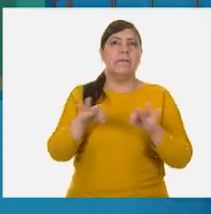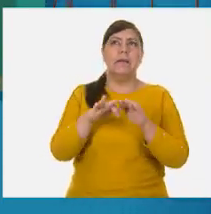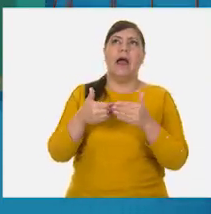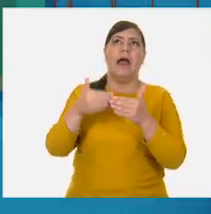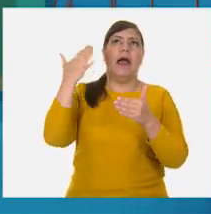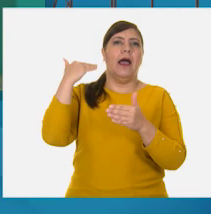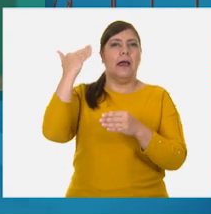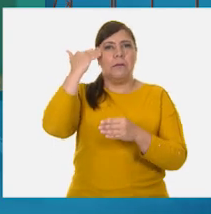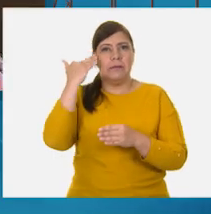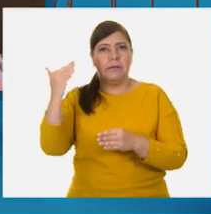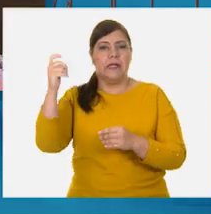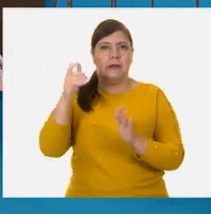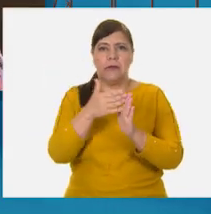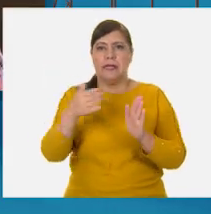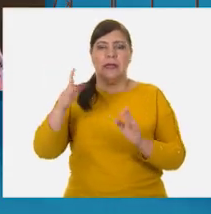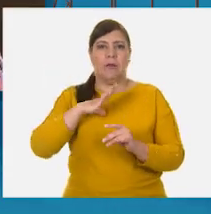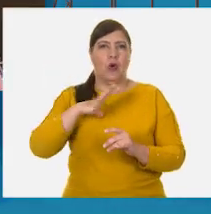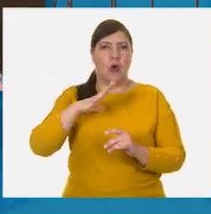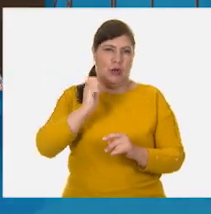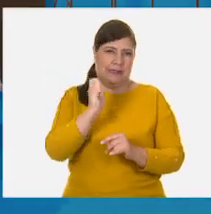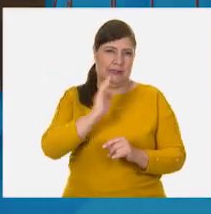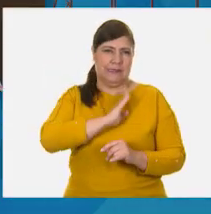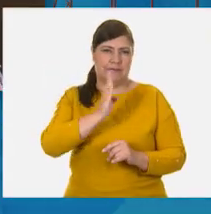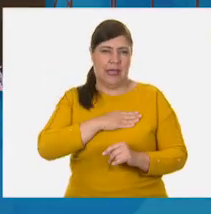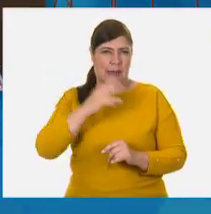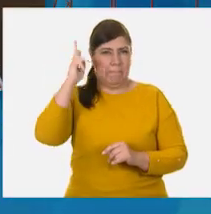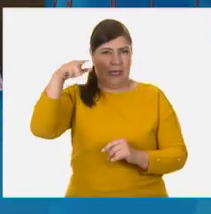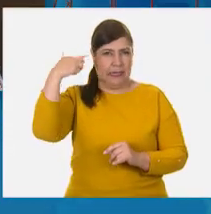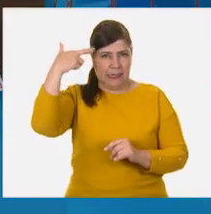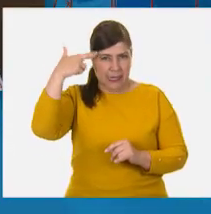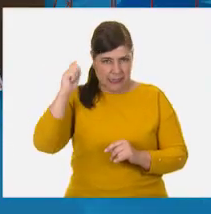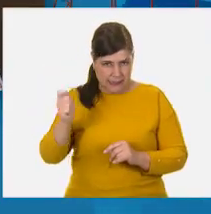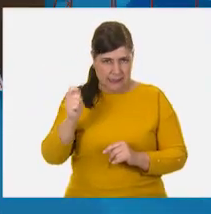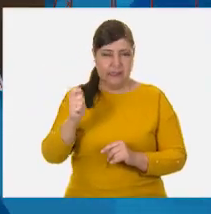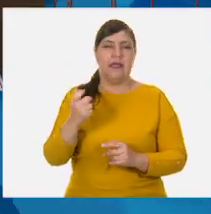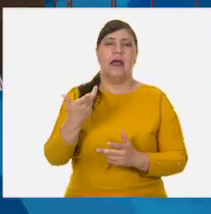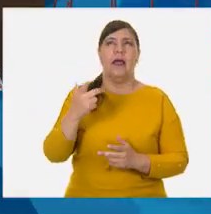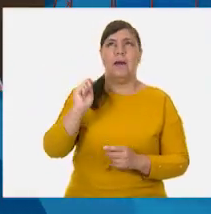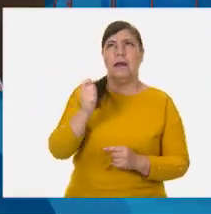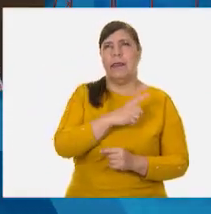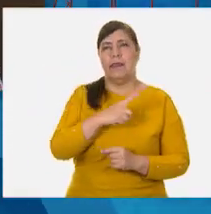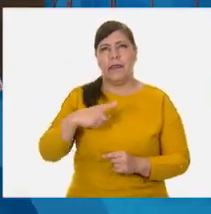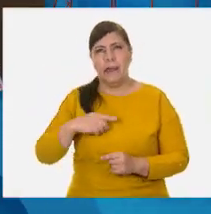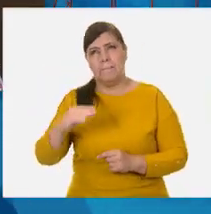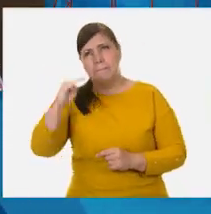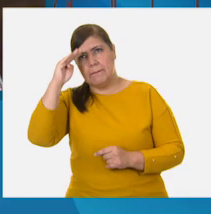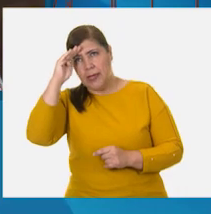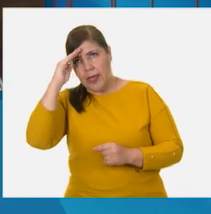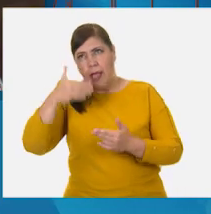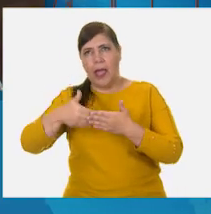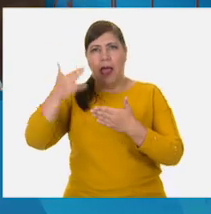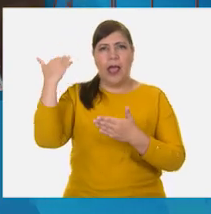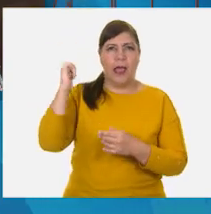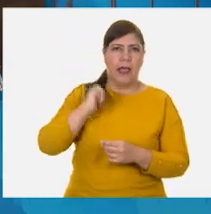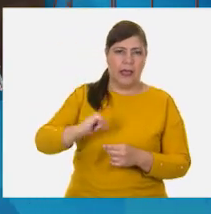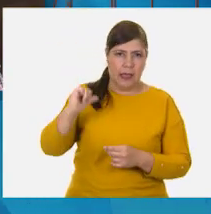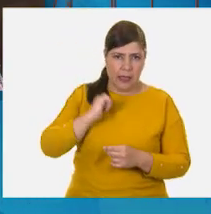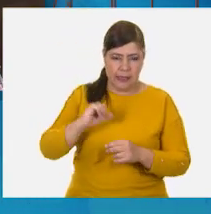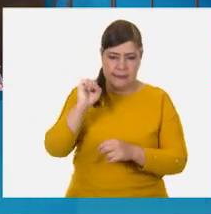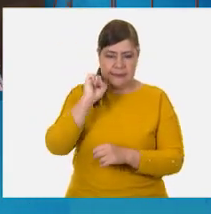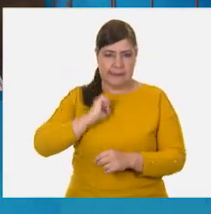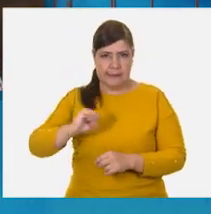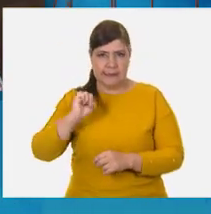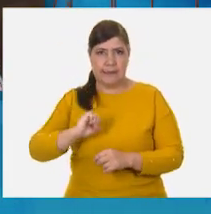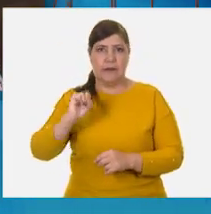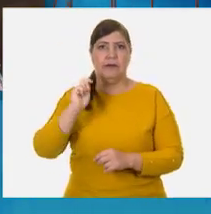pasado virreinal. Lo primero que tenemos que pensar cuando pensamos en el pasado de nuestra historia, de los siglos